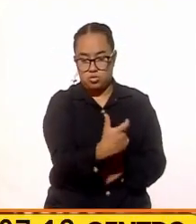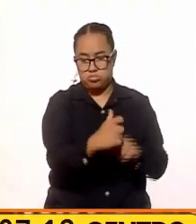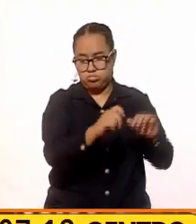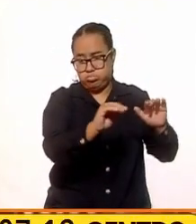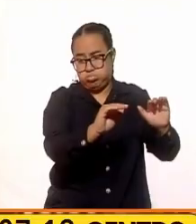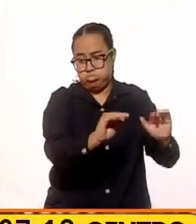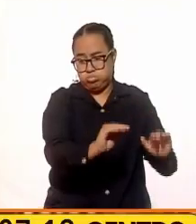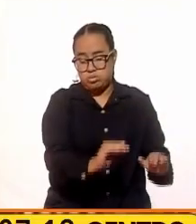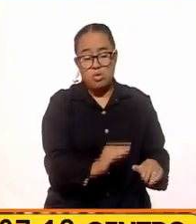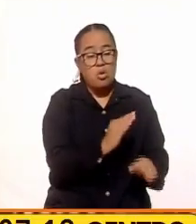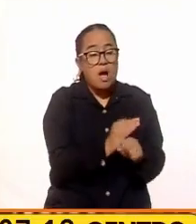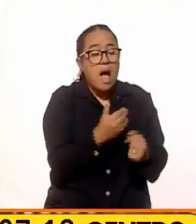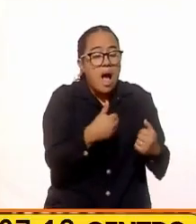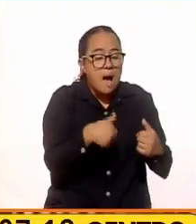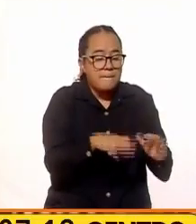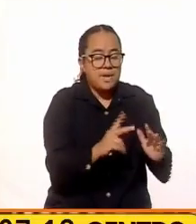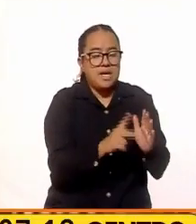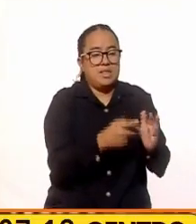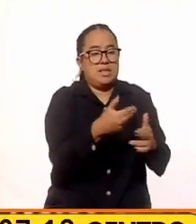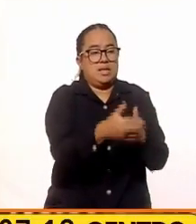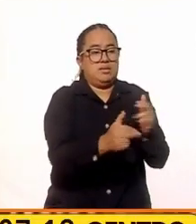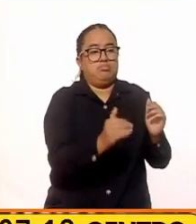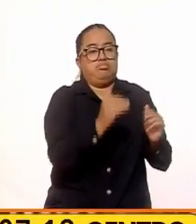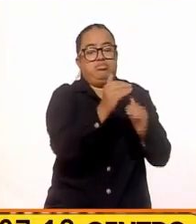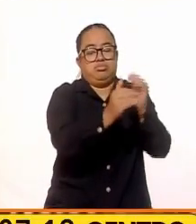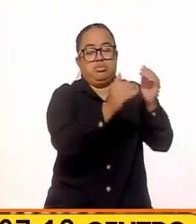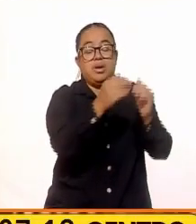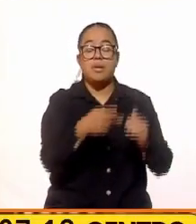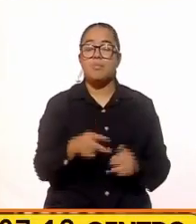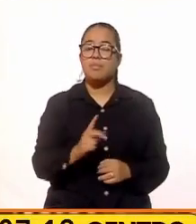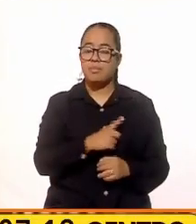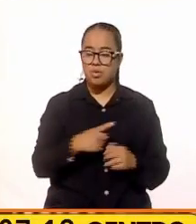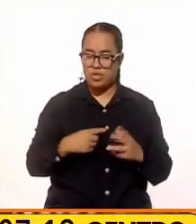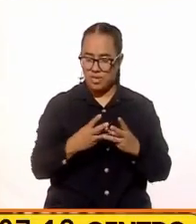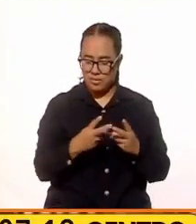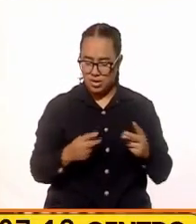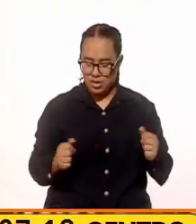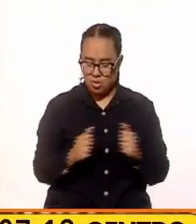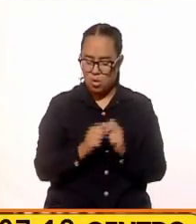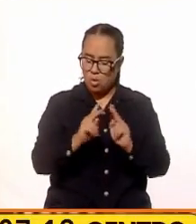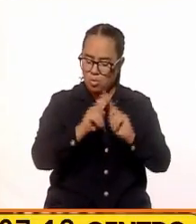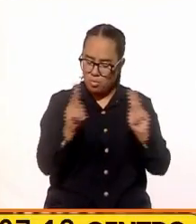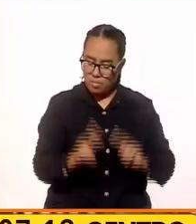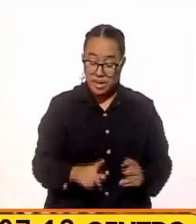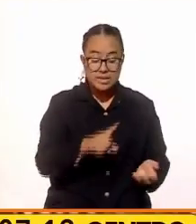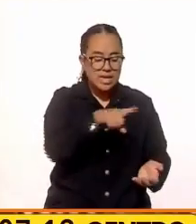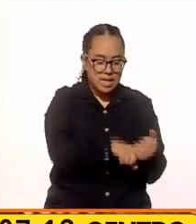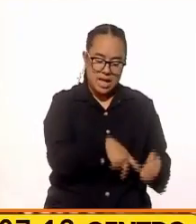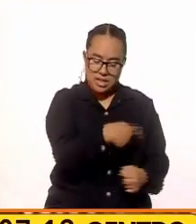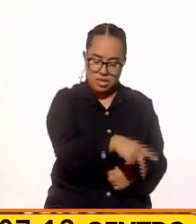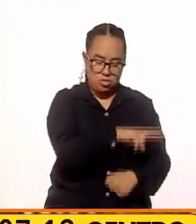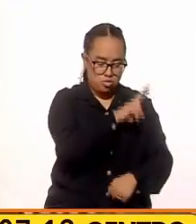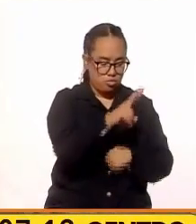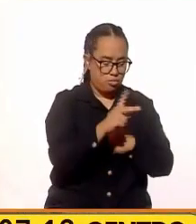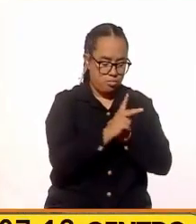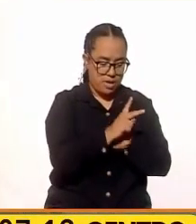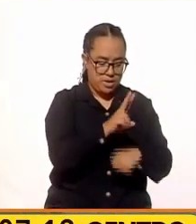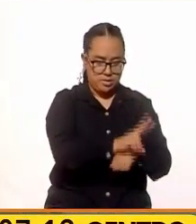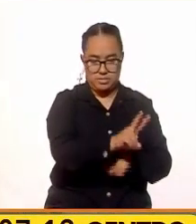se está recuperando en Venezuela. Creo que todos debemos abogar por una solución pacífica e interna de la crisis venezolana. Por